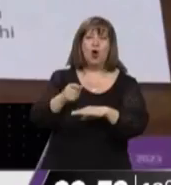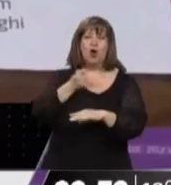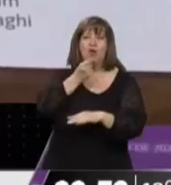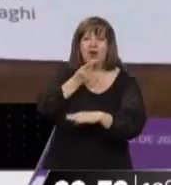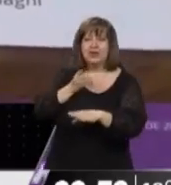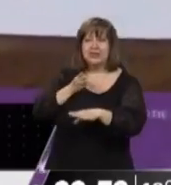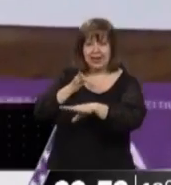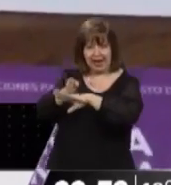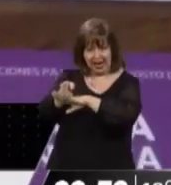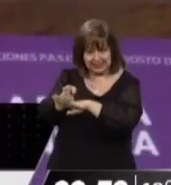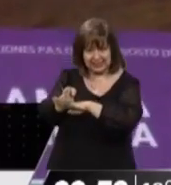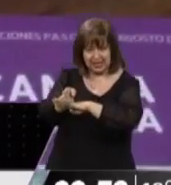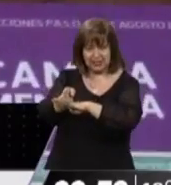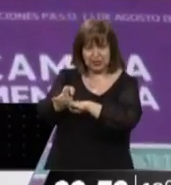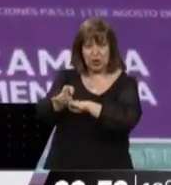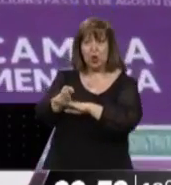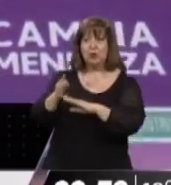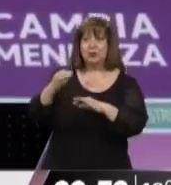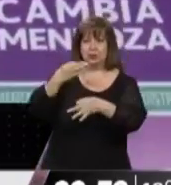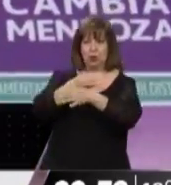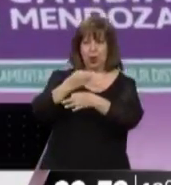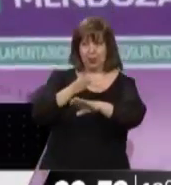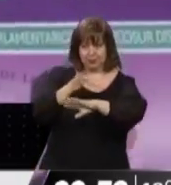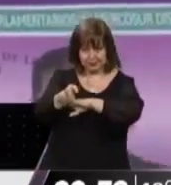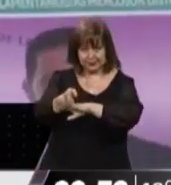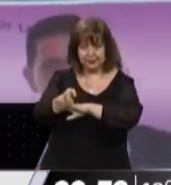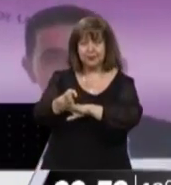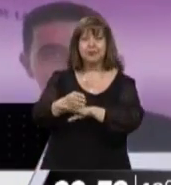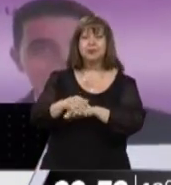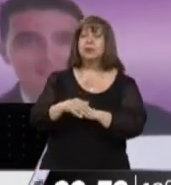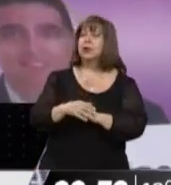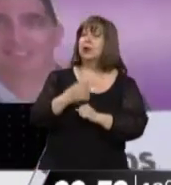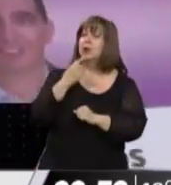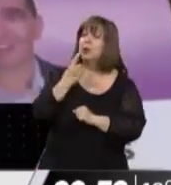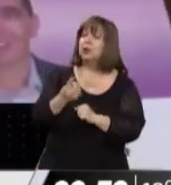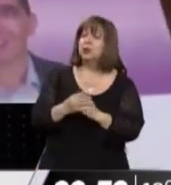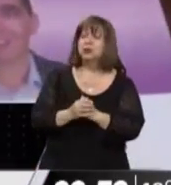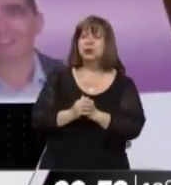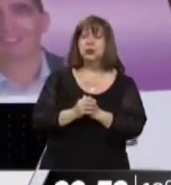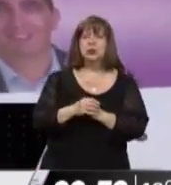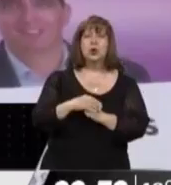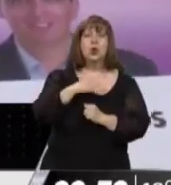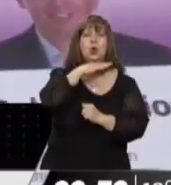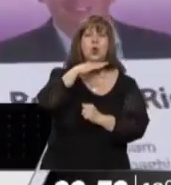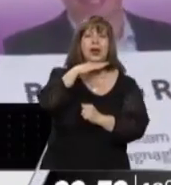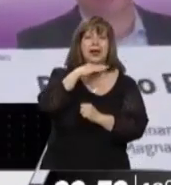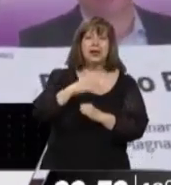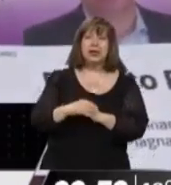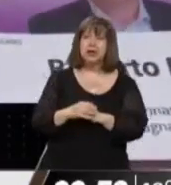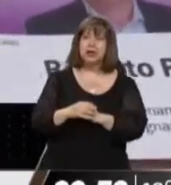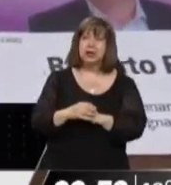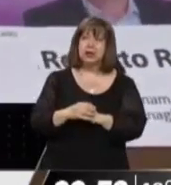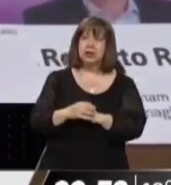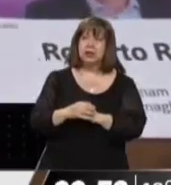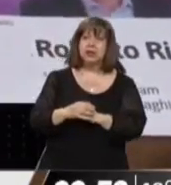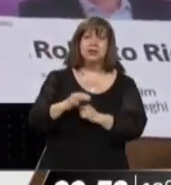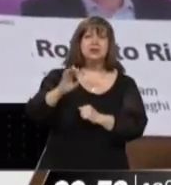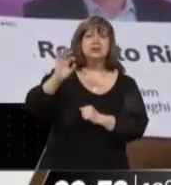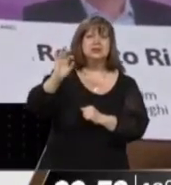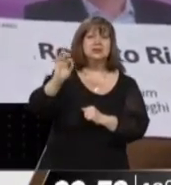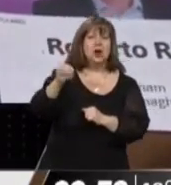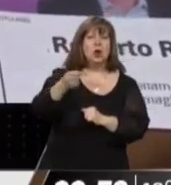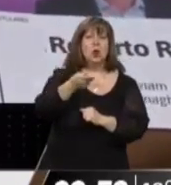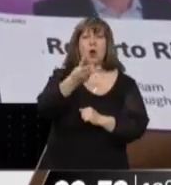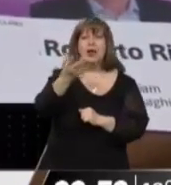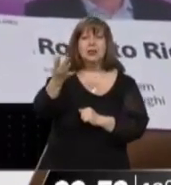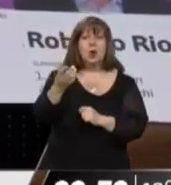más fácil doctor acceso al ingreso de la escuela Y a propósito de eso me cuelgo con una pregunta cómo le va Buenas noches se sabe cuál es